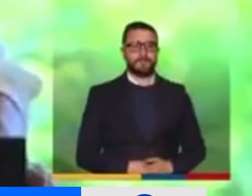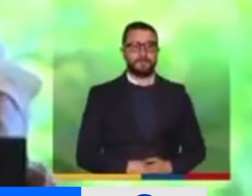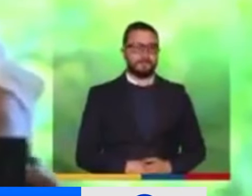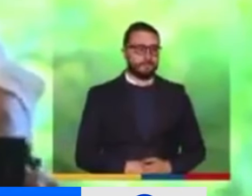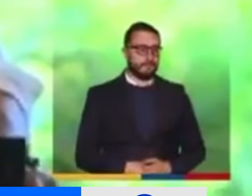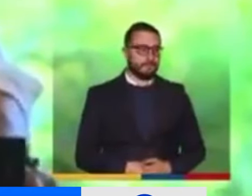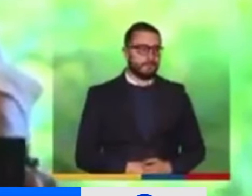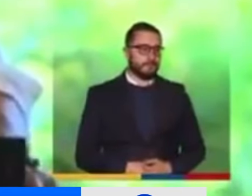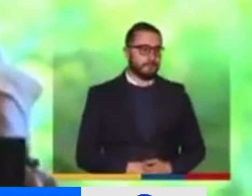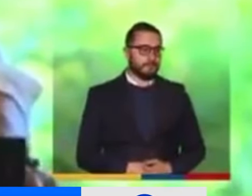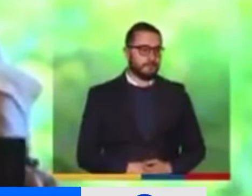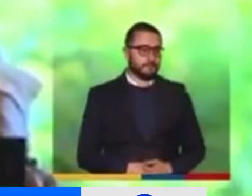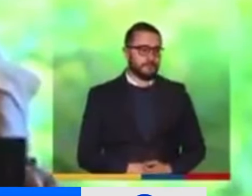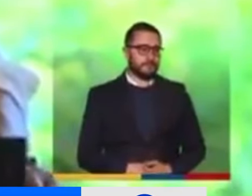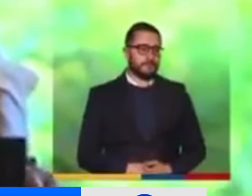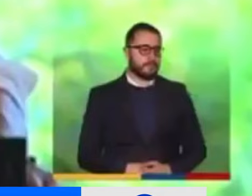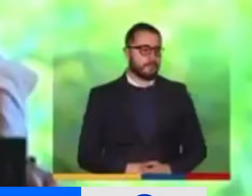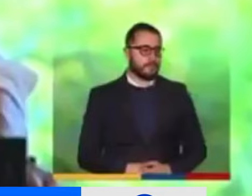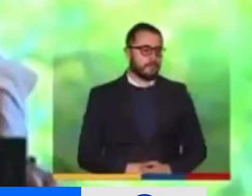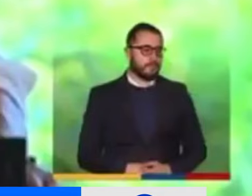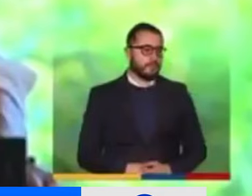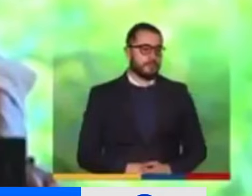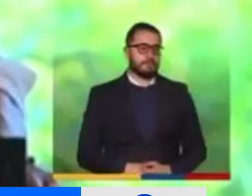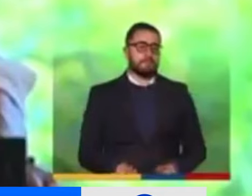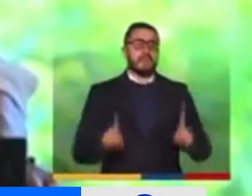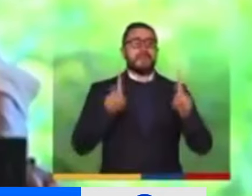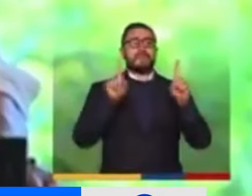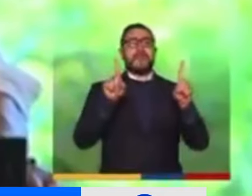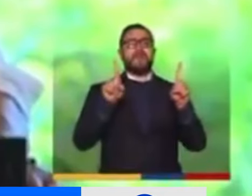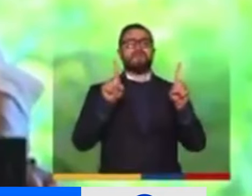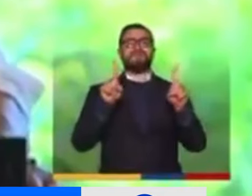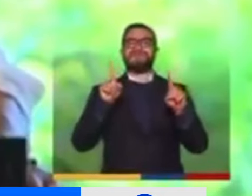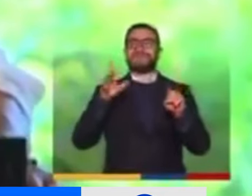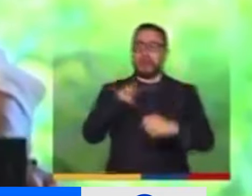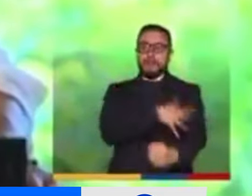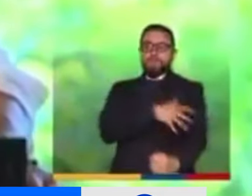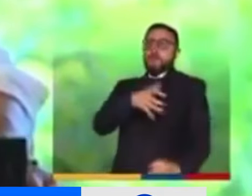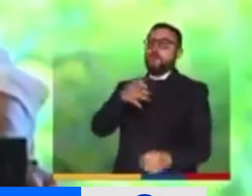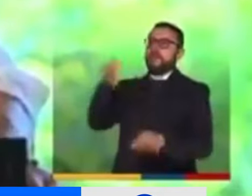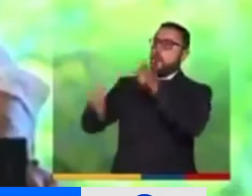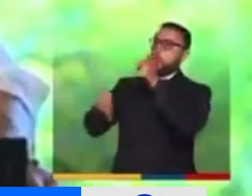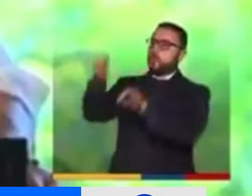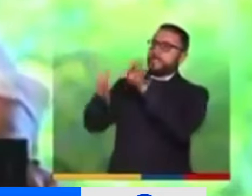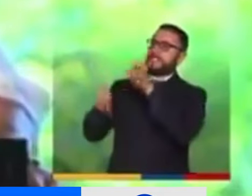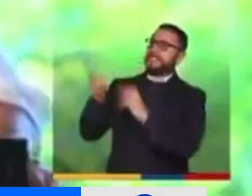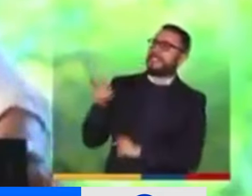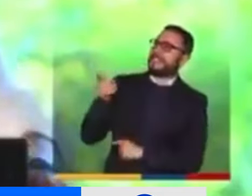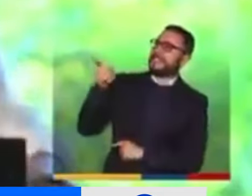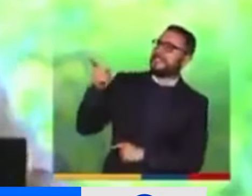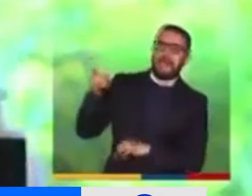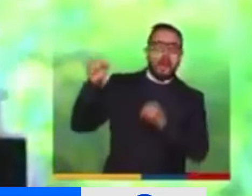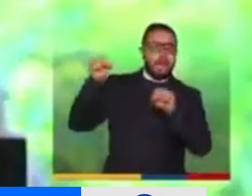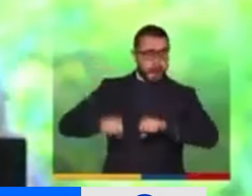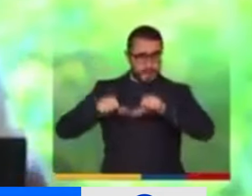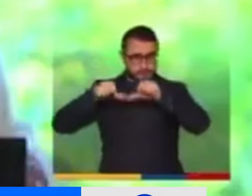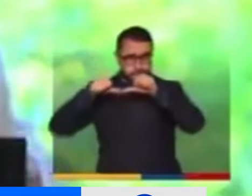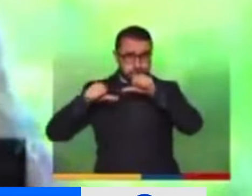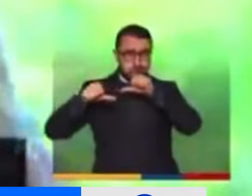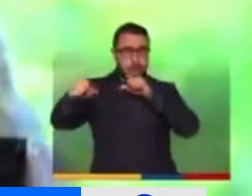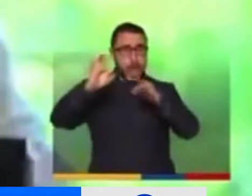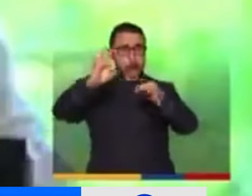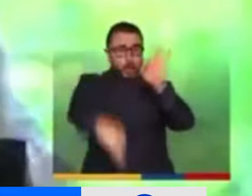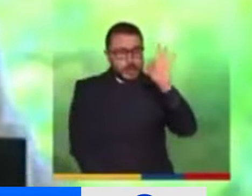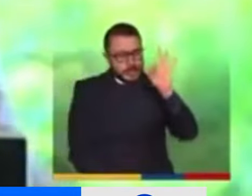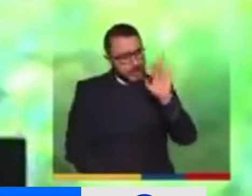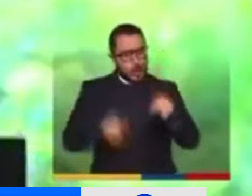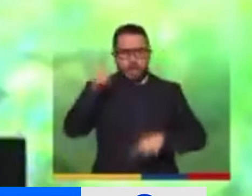Pero tampoco el Poder Judicial puede perpetuar la injusticia en Colombia. Eso es